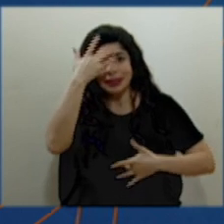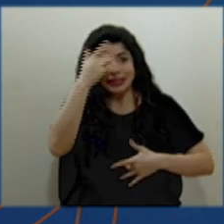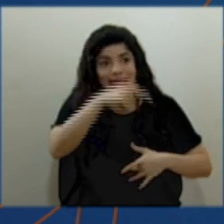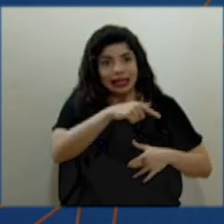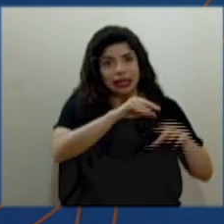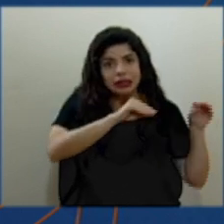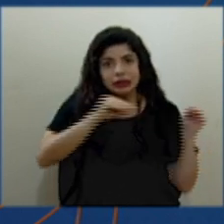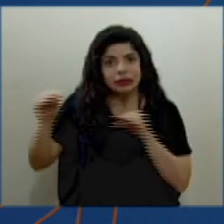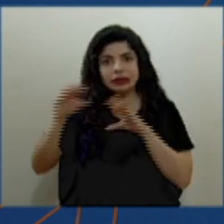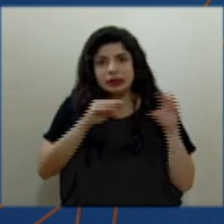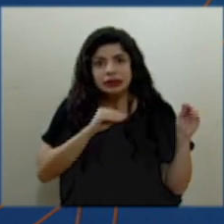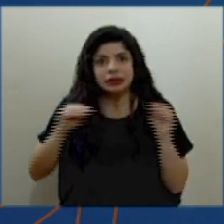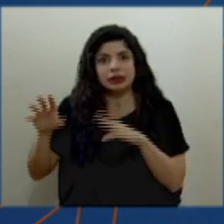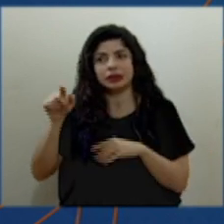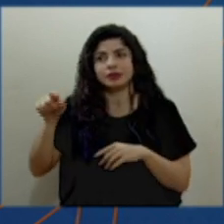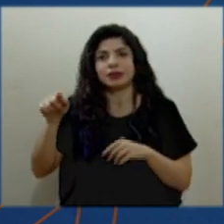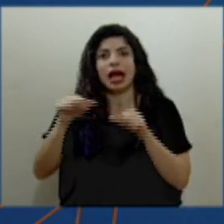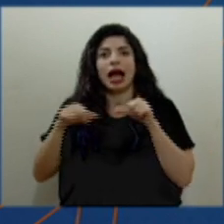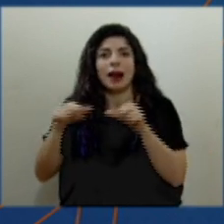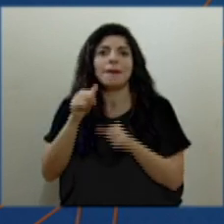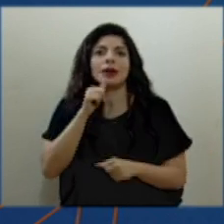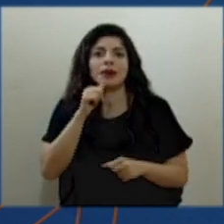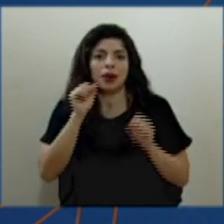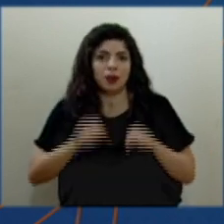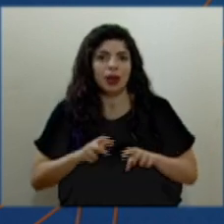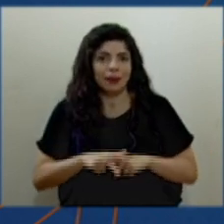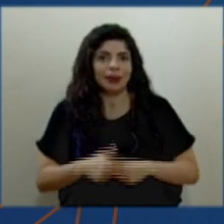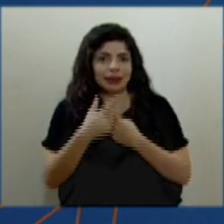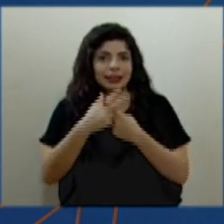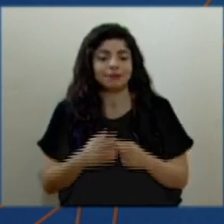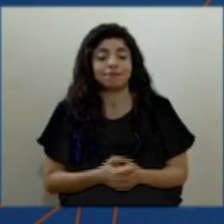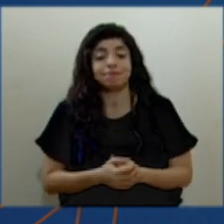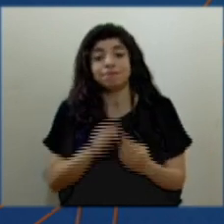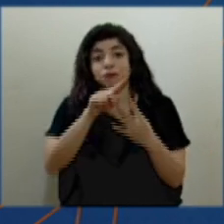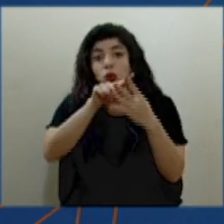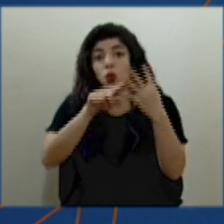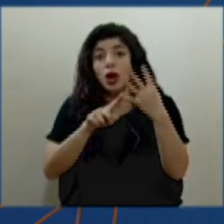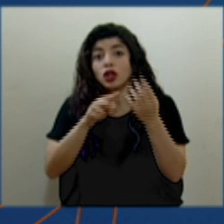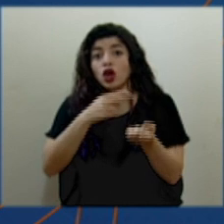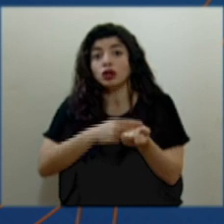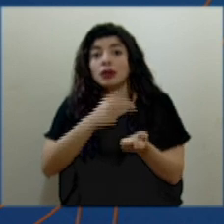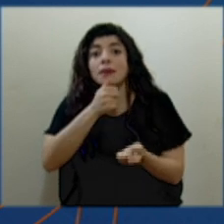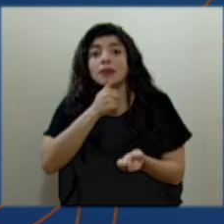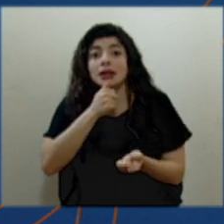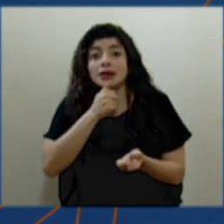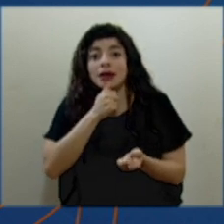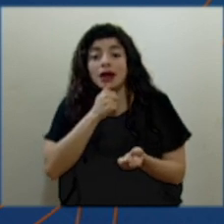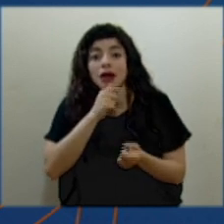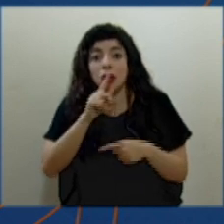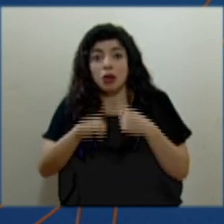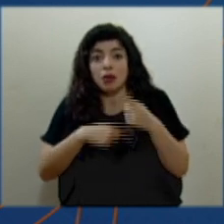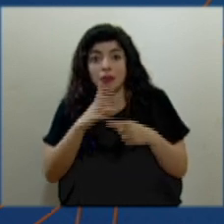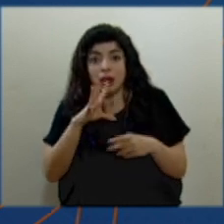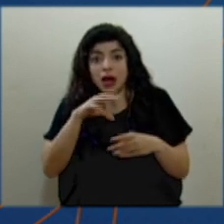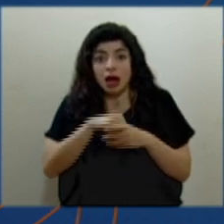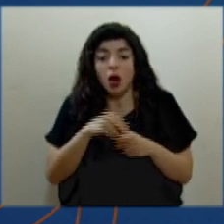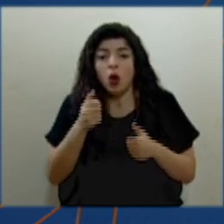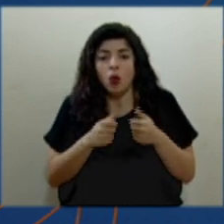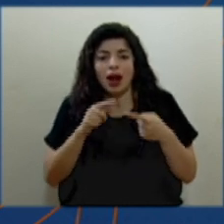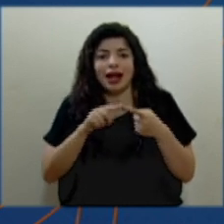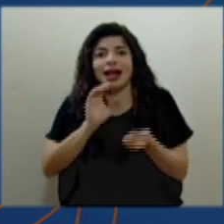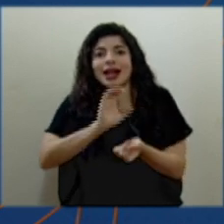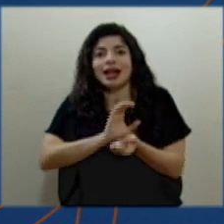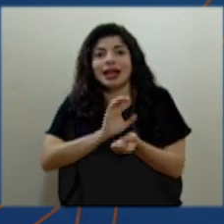pacientes hacia el sector privado. Los 4 hospitales privados que operarán en este mecanismo son la